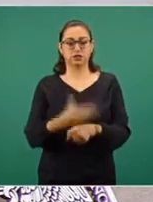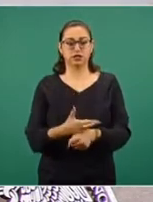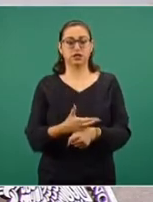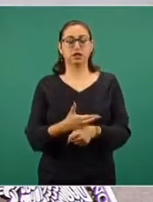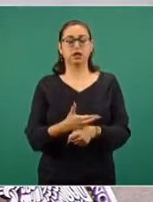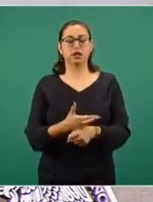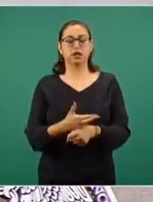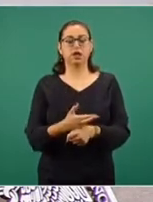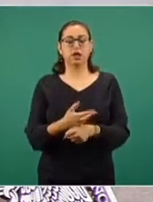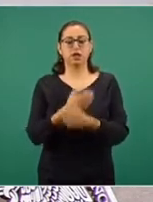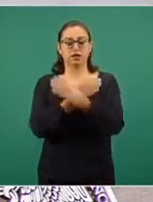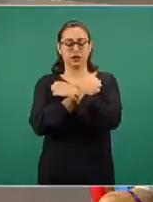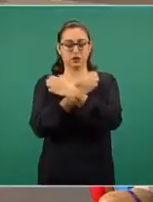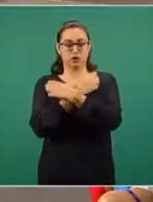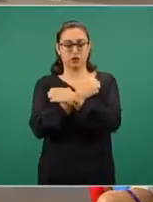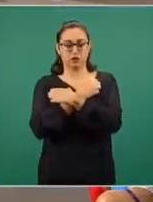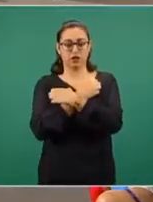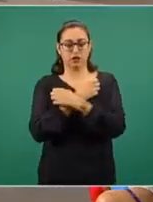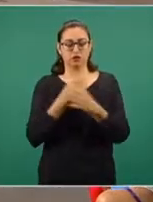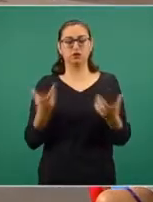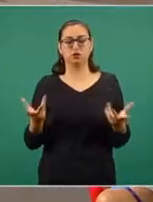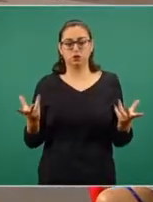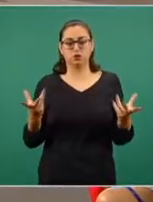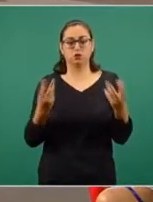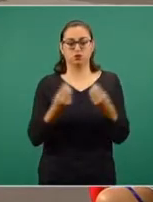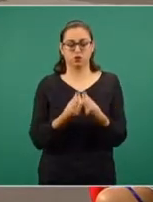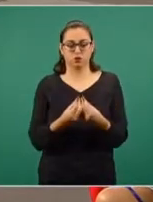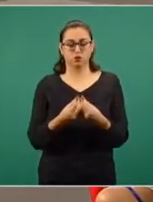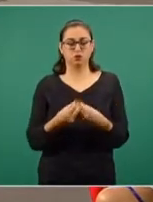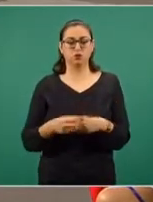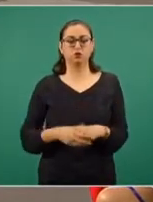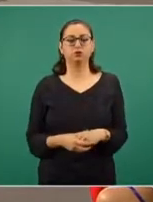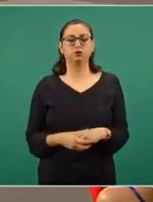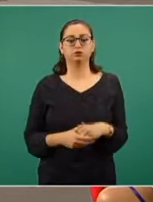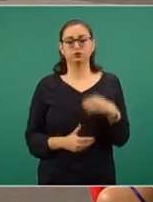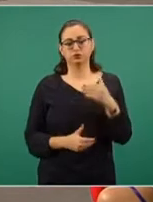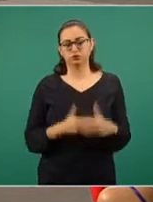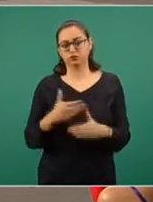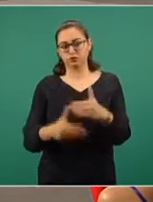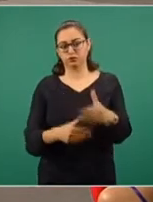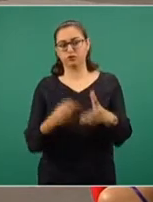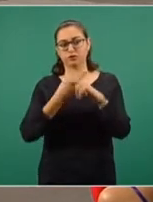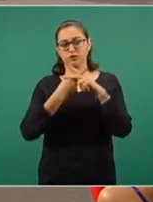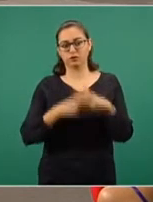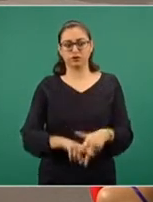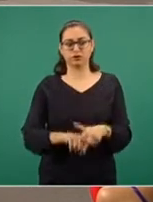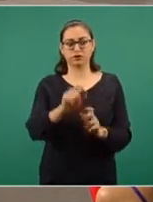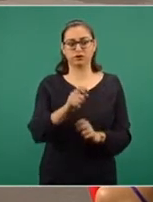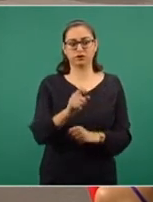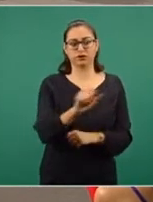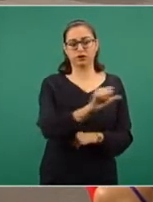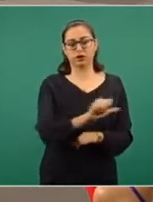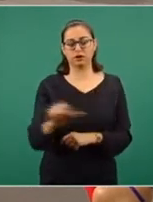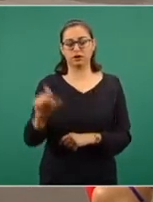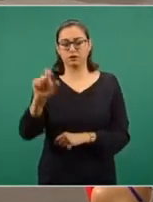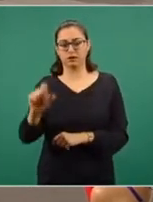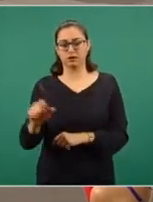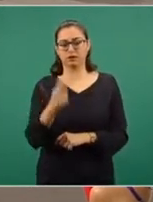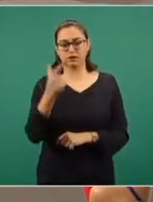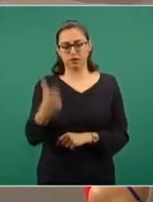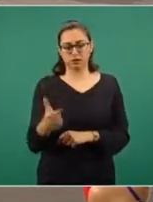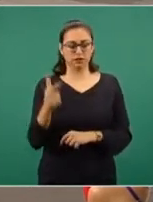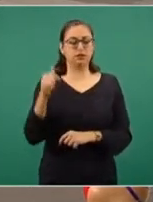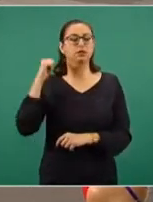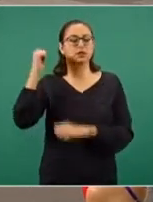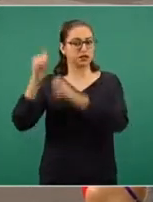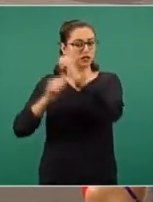entrega y la distribución de vacunas. El proceso de vacunación pues ya es el día del 20 al 27 de abril. Va a